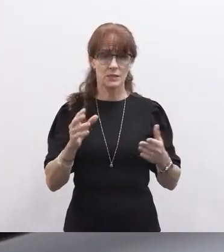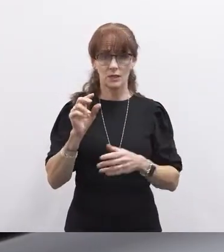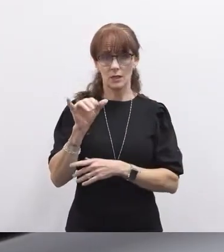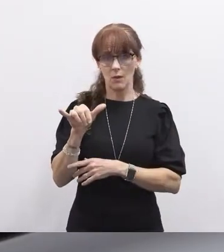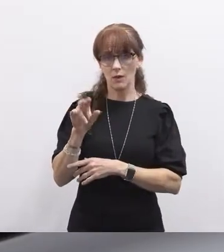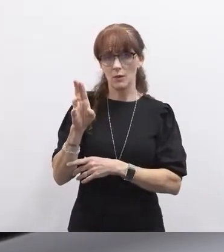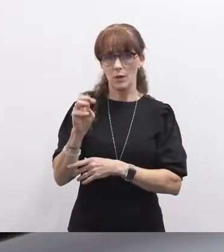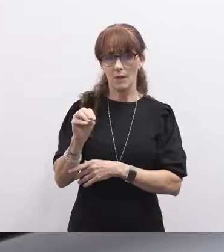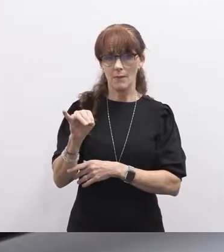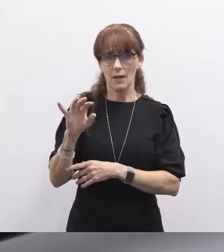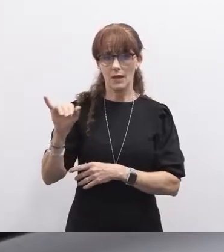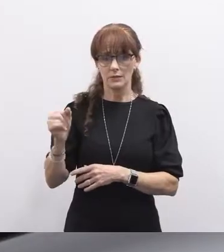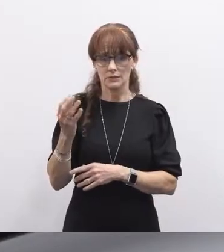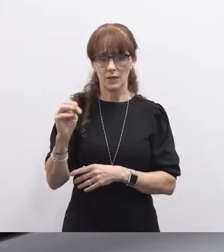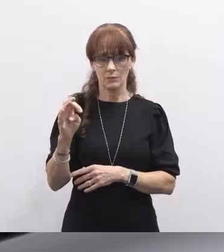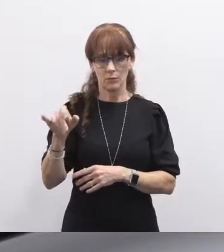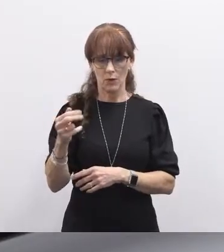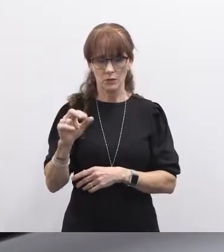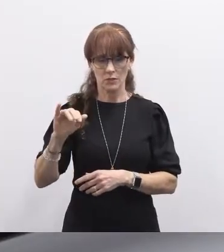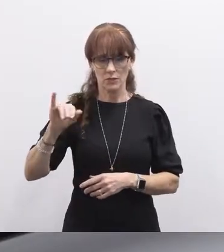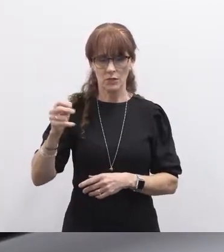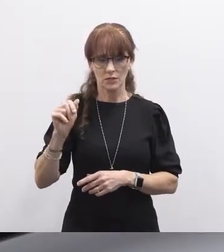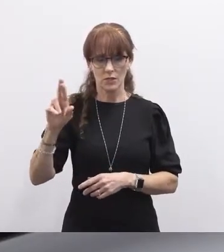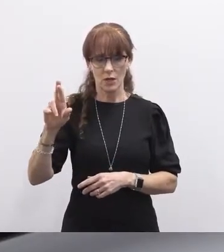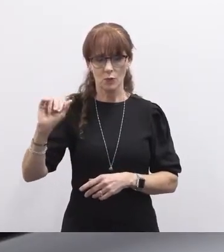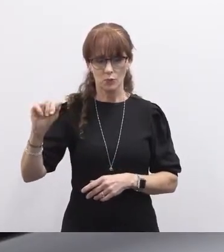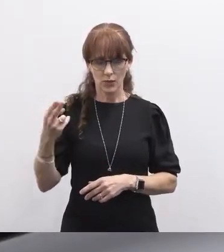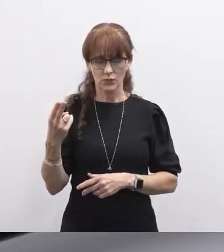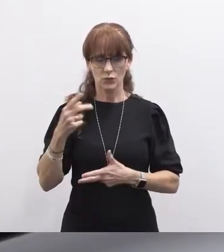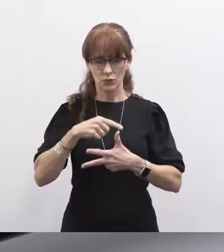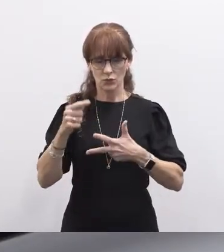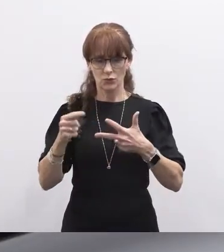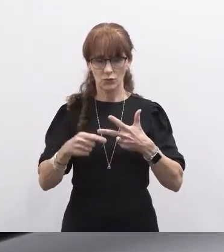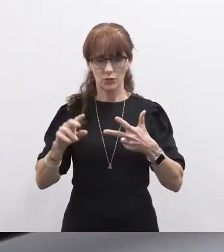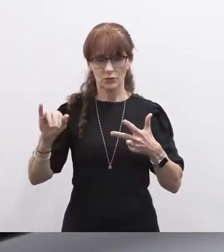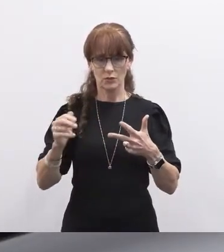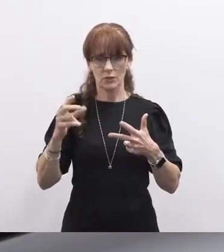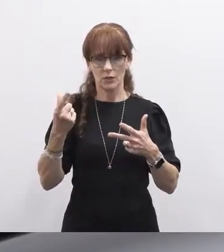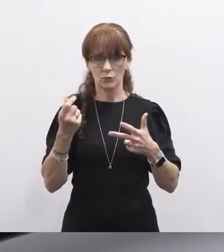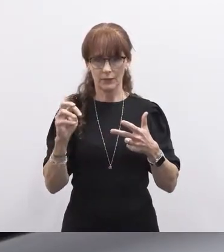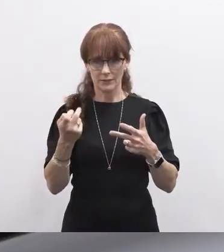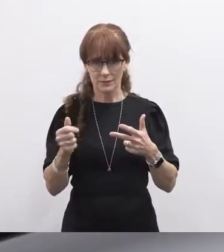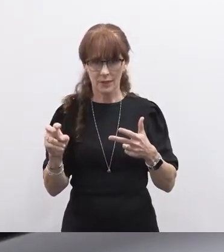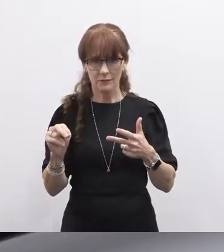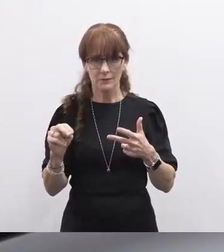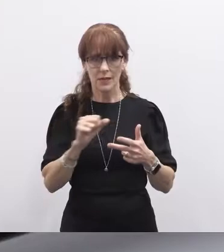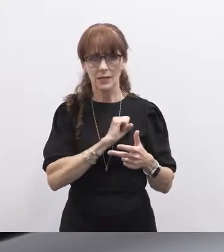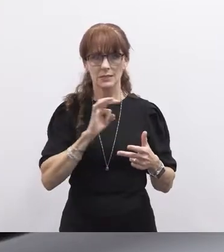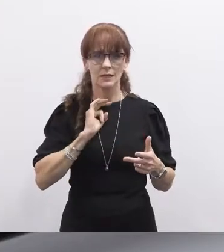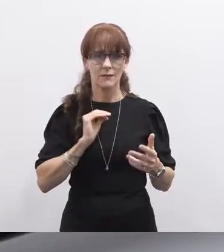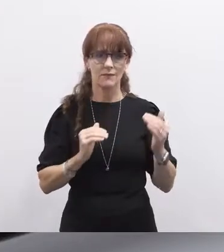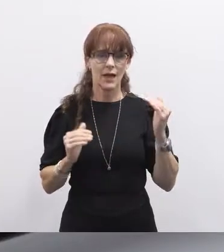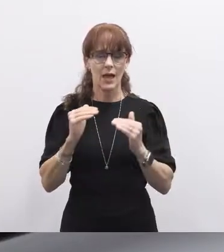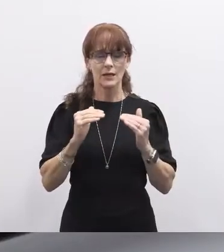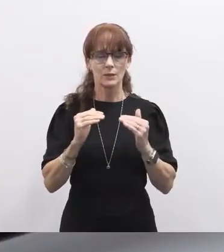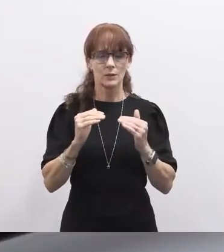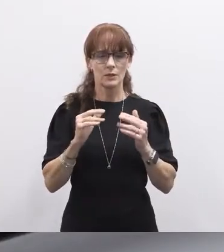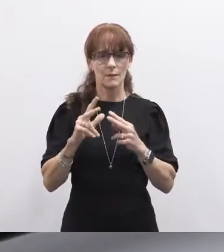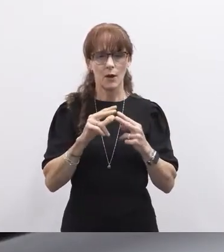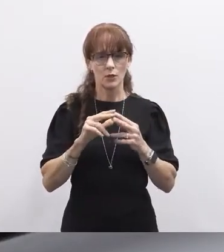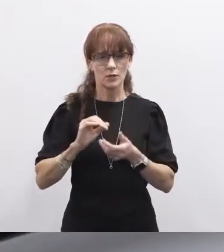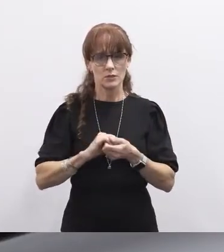agregar las gracias a Yumi, señor Suárez, Justin Rich, Justin Grayson y otro personal